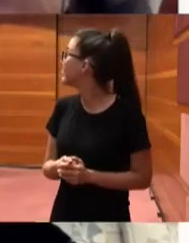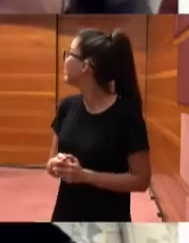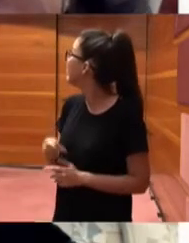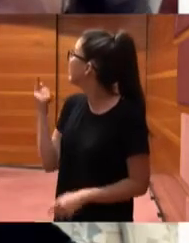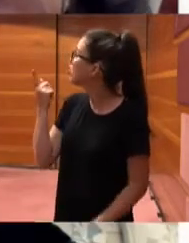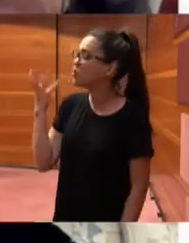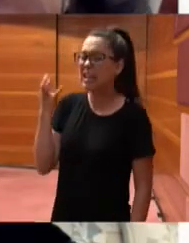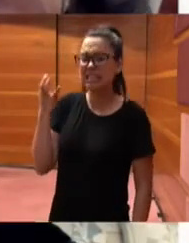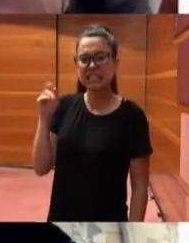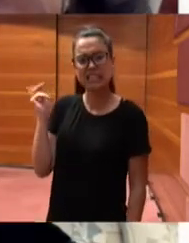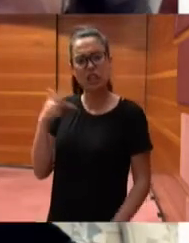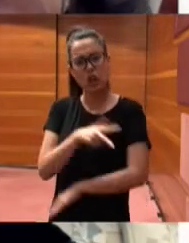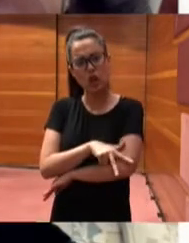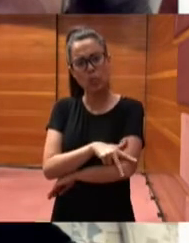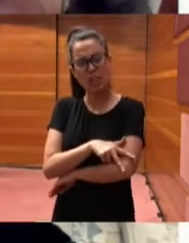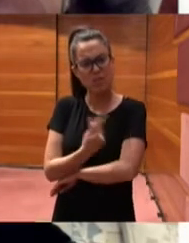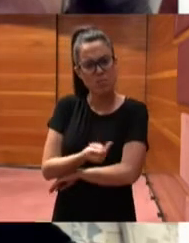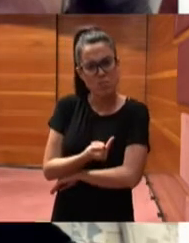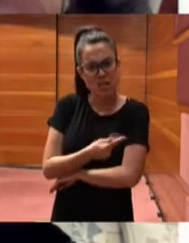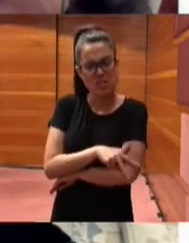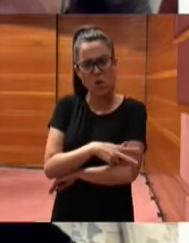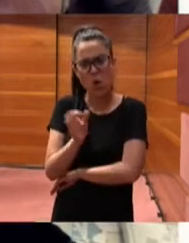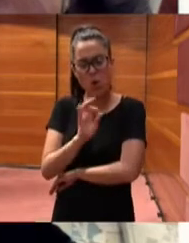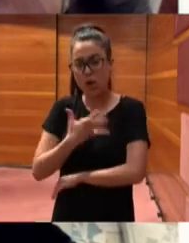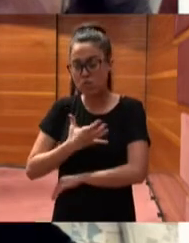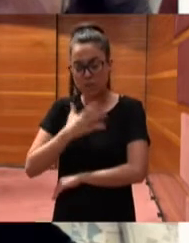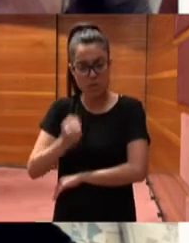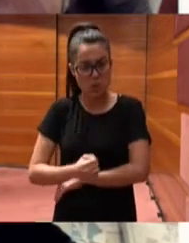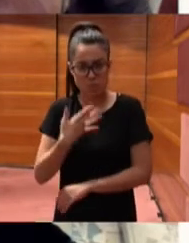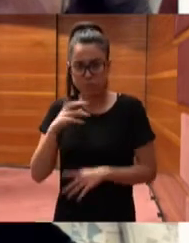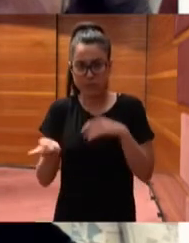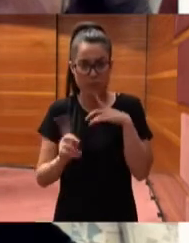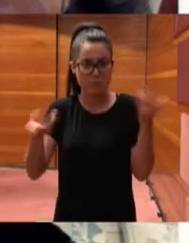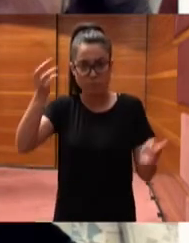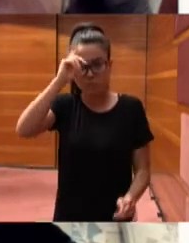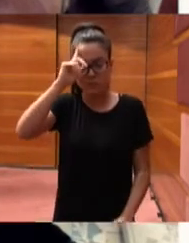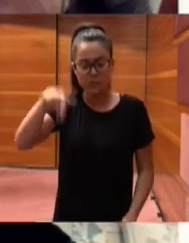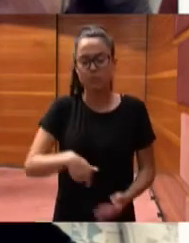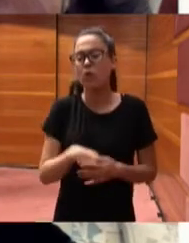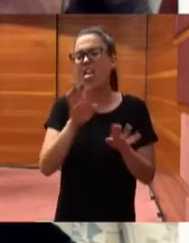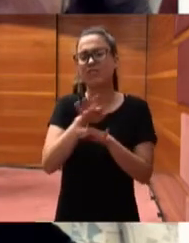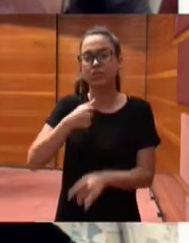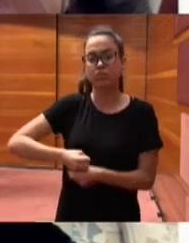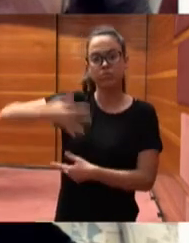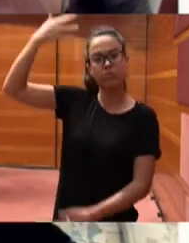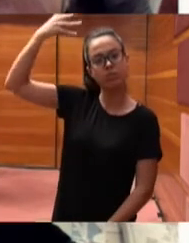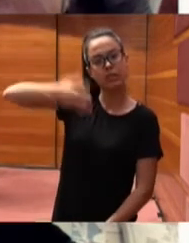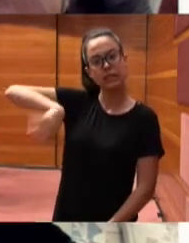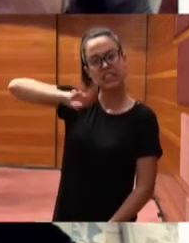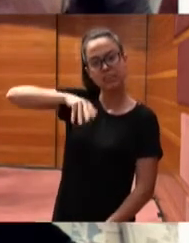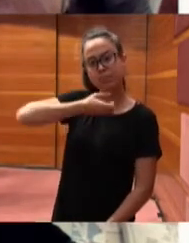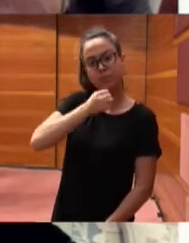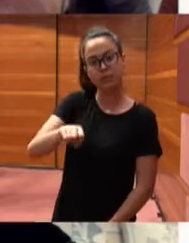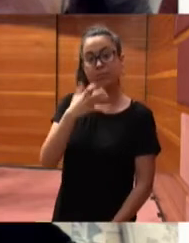gobierno vasco, ¿puede ser? O del intento de Bilbao, no recuerdo. Bueno, con esto te cuesta formarte juicio. Ahora, si vas con esa